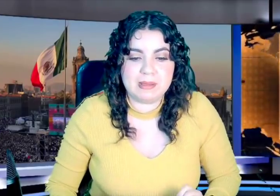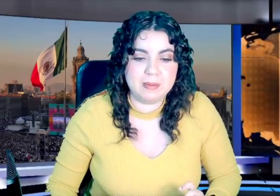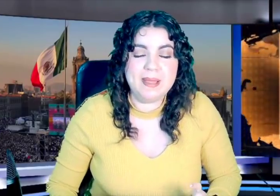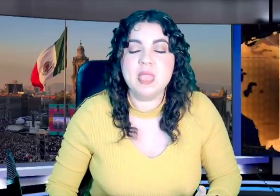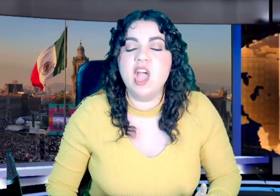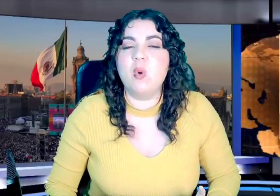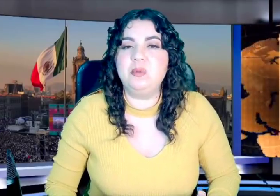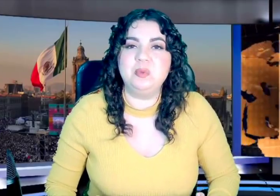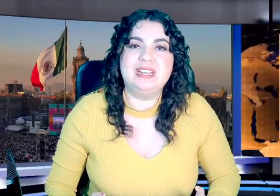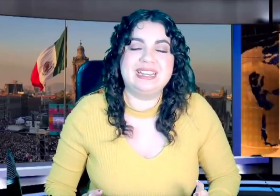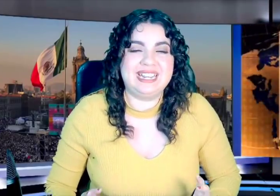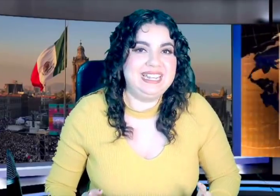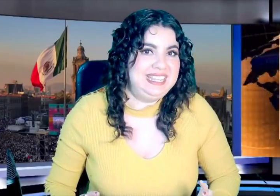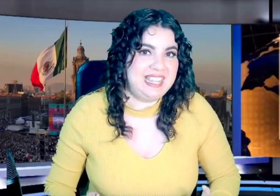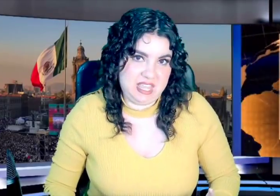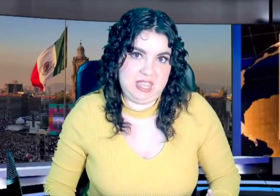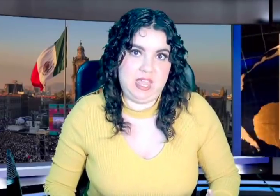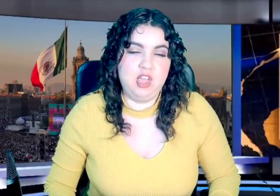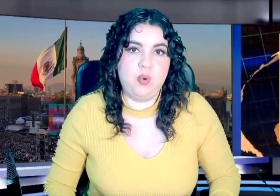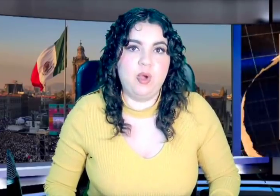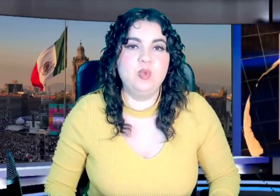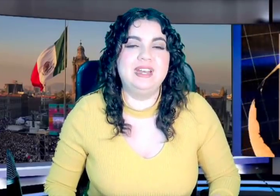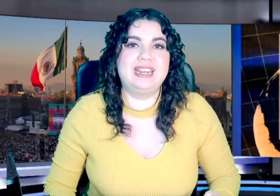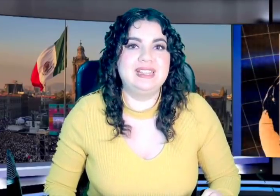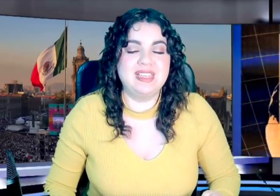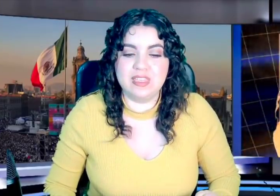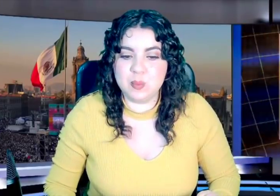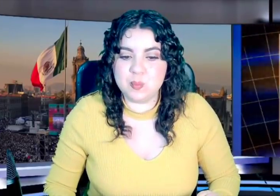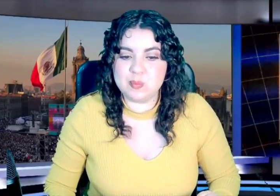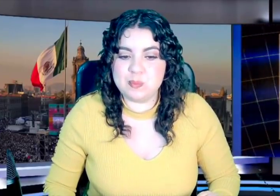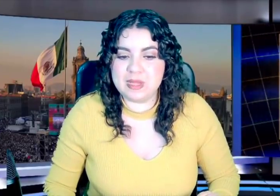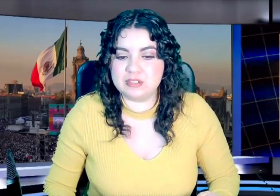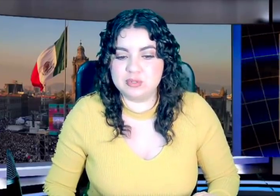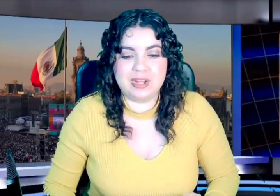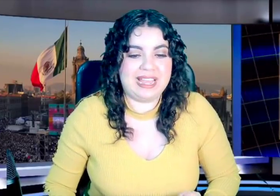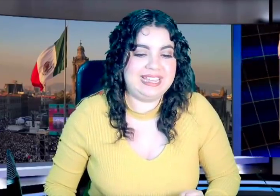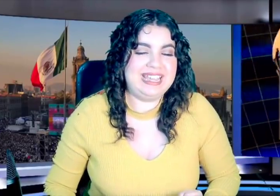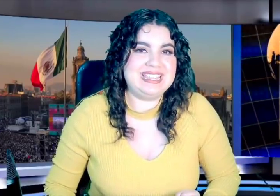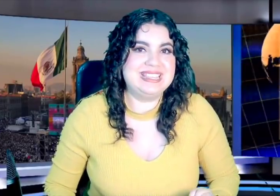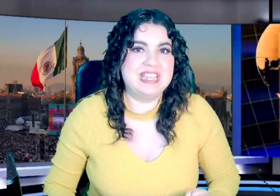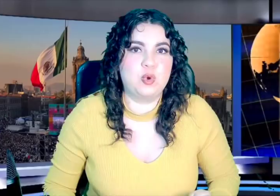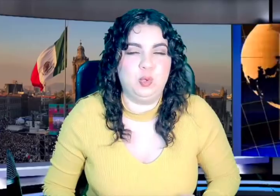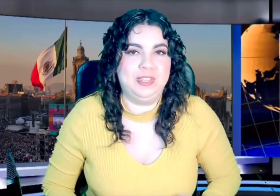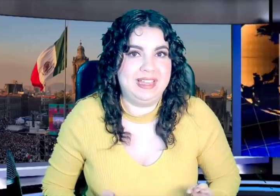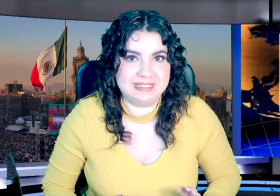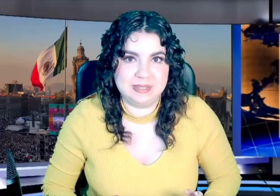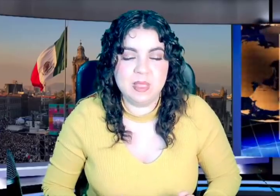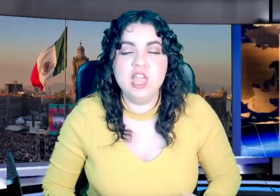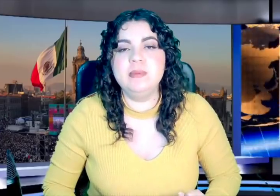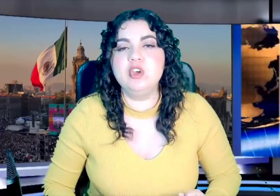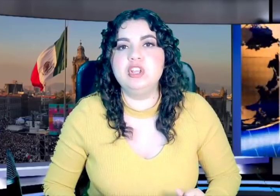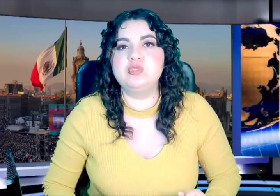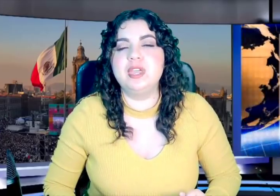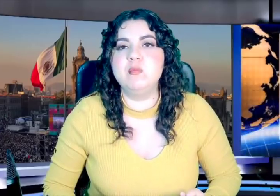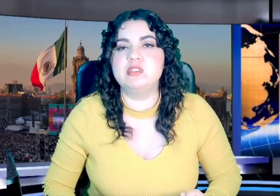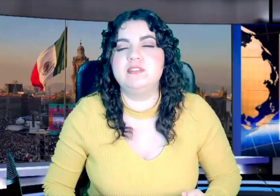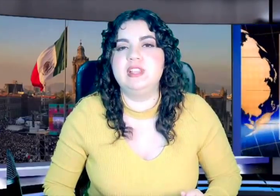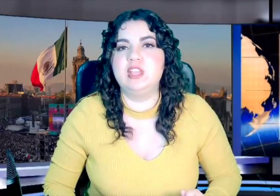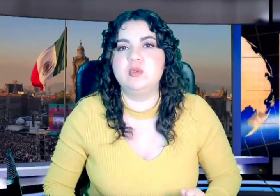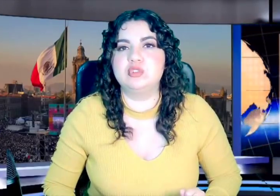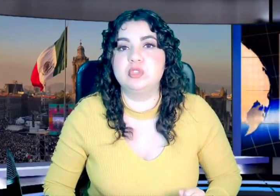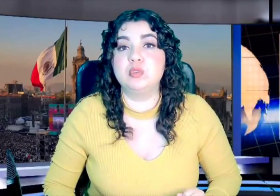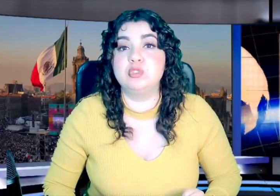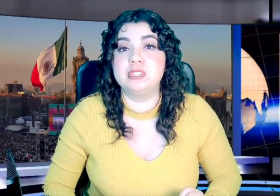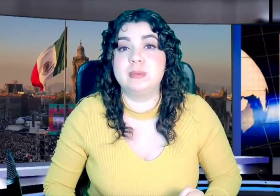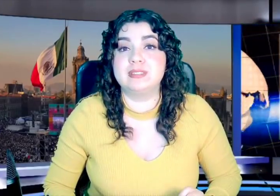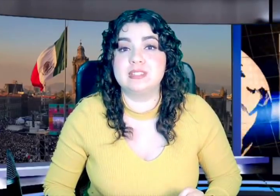que bla bla bla cuando en realidad cuando en realidad era un personaje de cuidarse. Y bien con esto llegamos al final